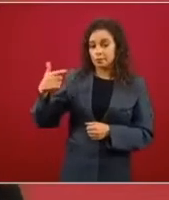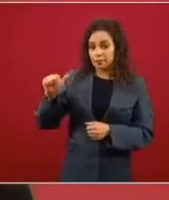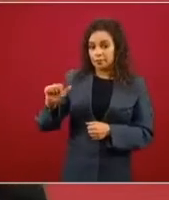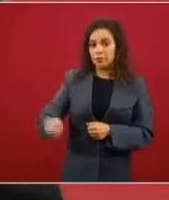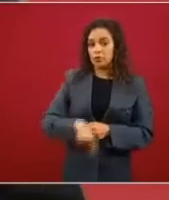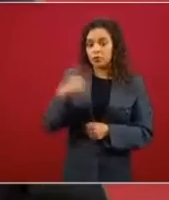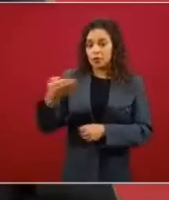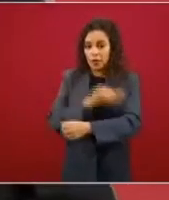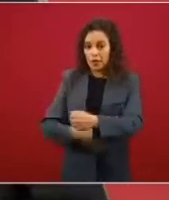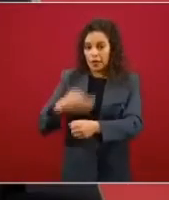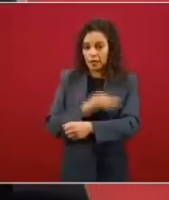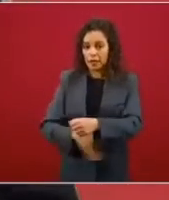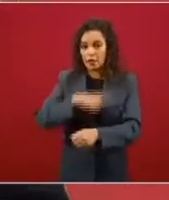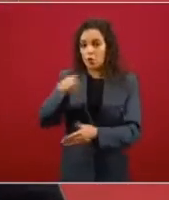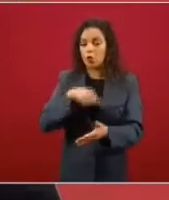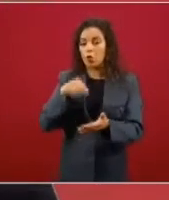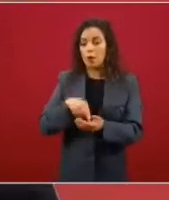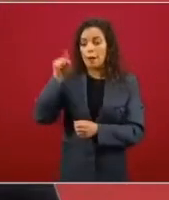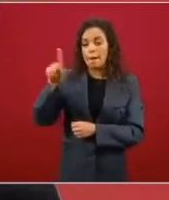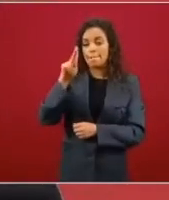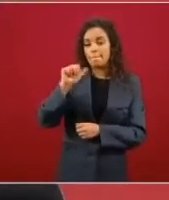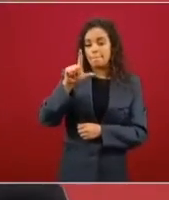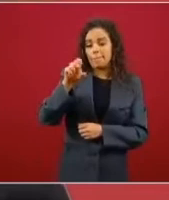y otro por la tarde en Palenque.